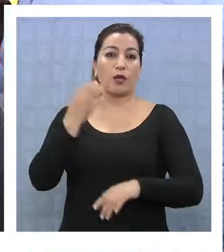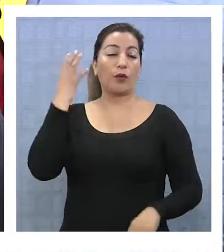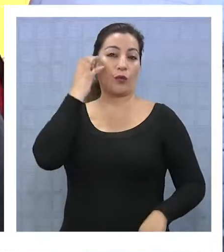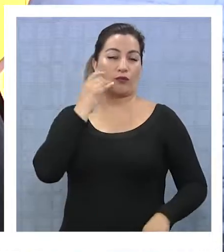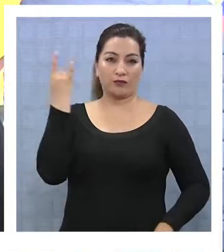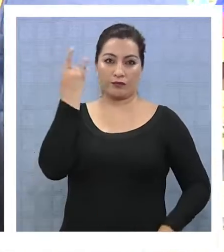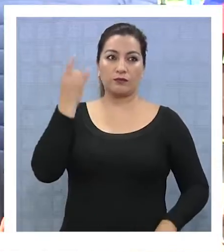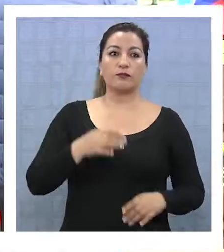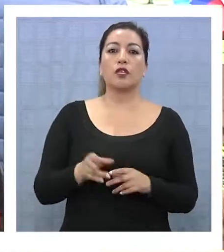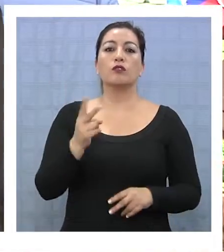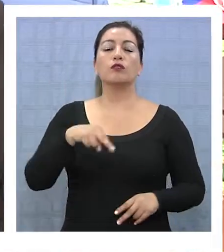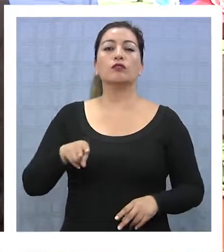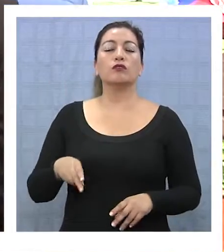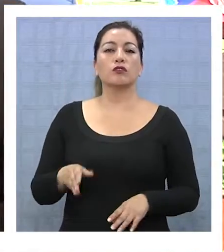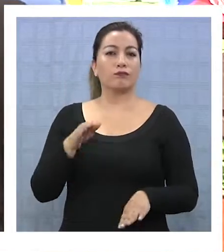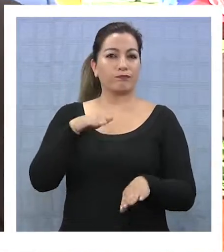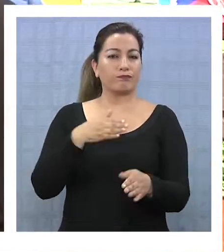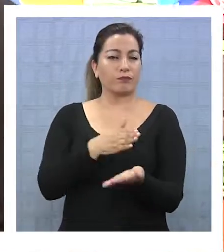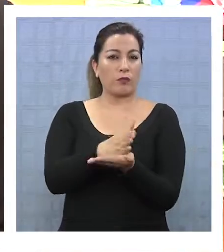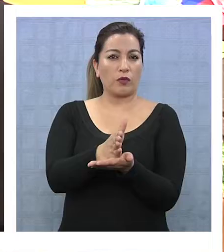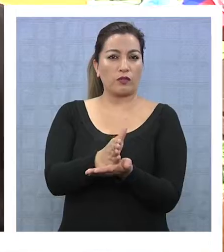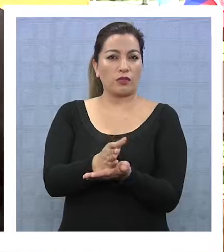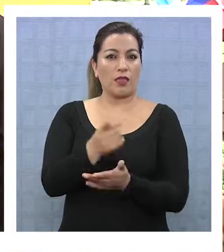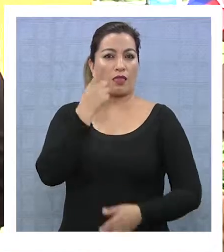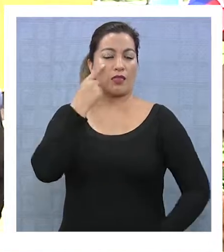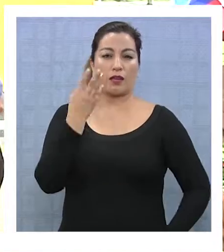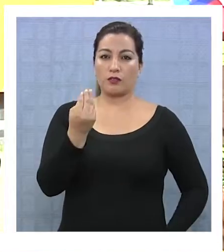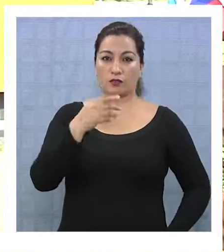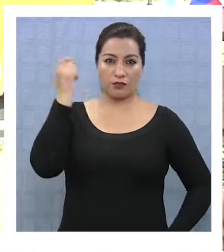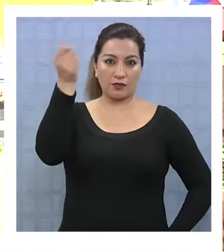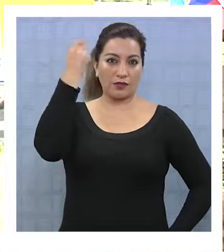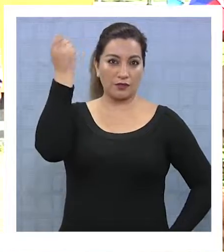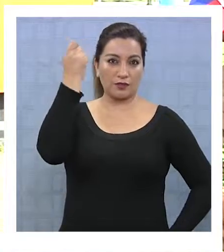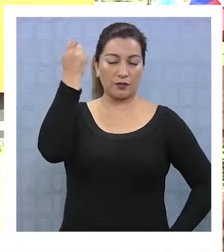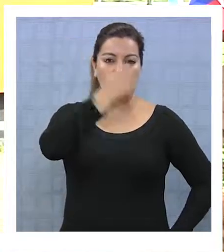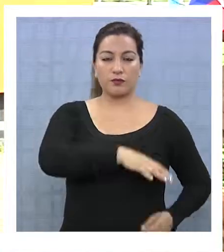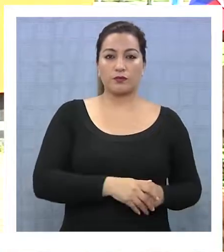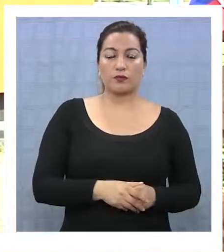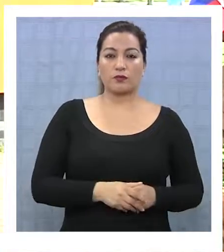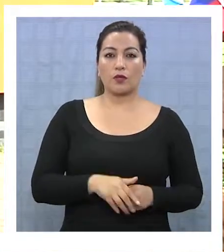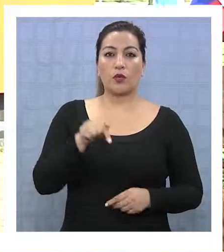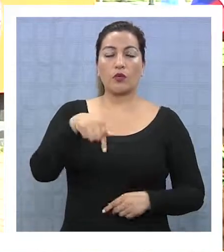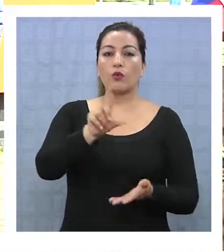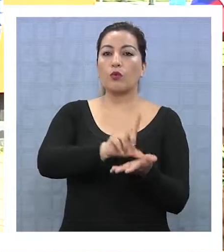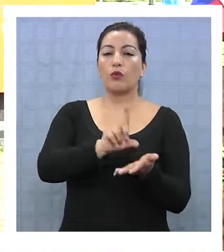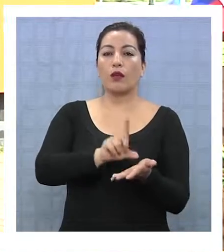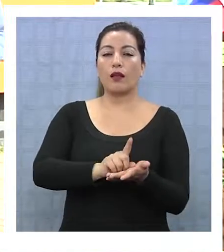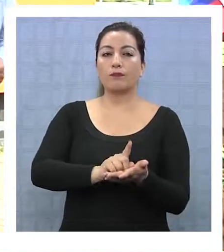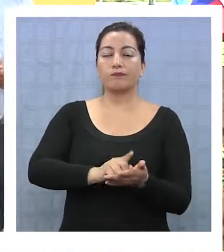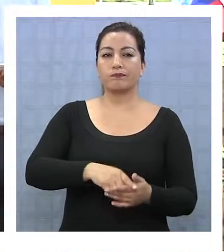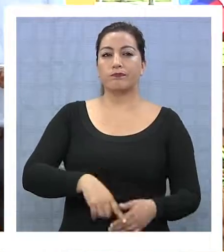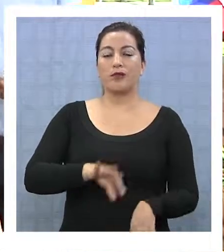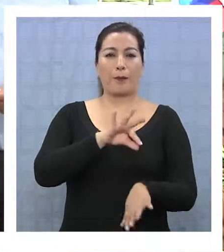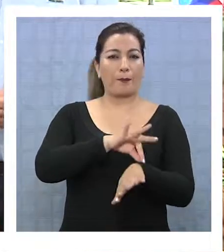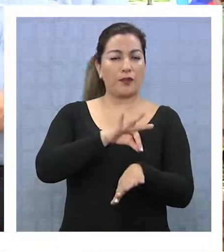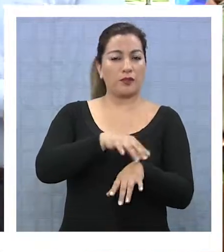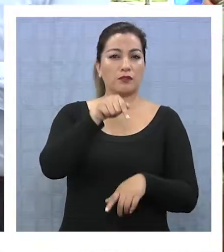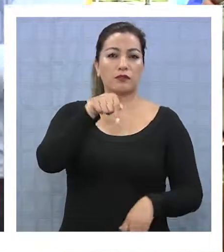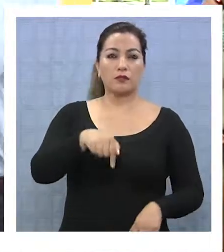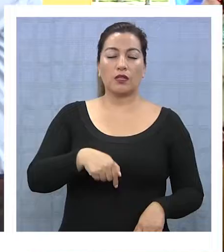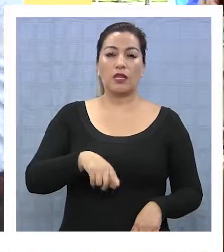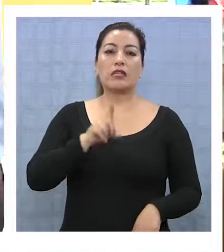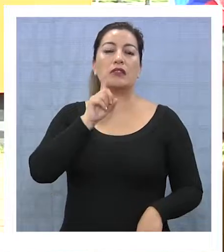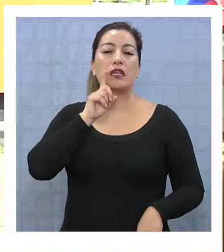Nosotros nos vamos a instalar a partir del 14 de septiembre, con un puesto médico, vamos a tener